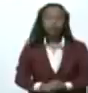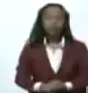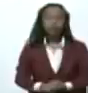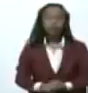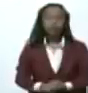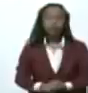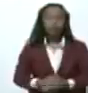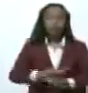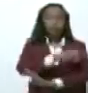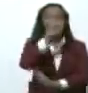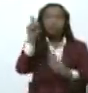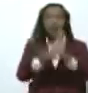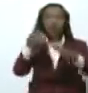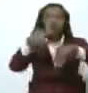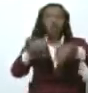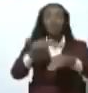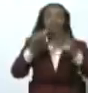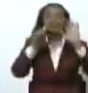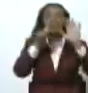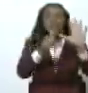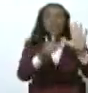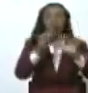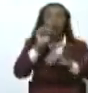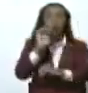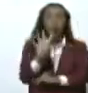para un total de votos de